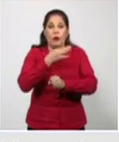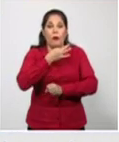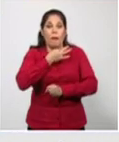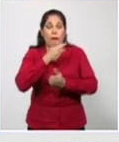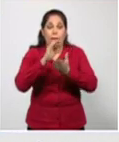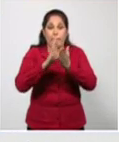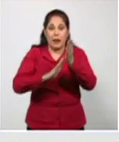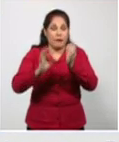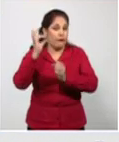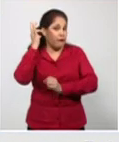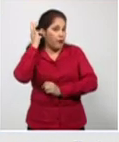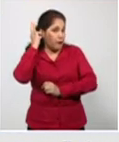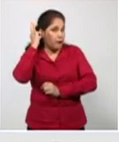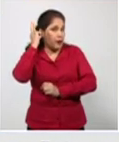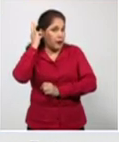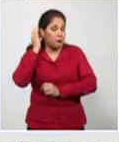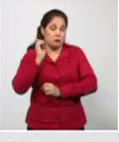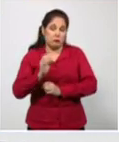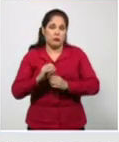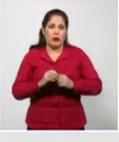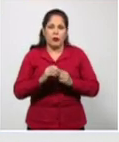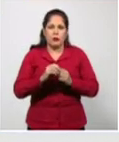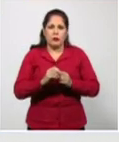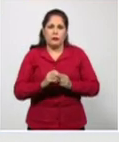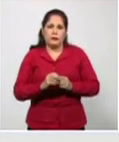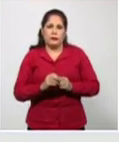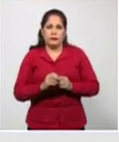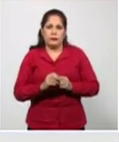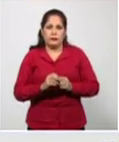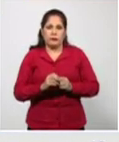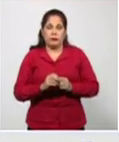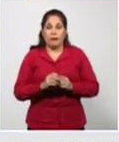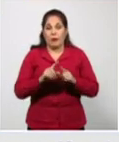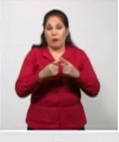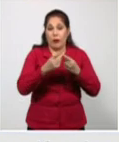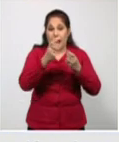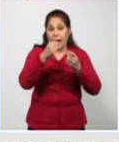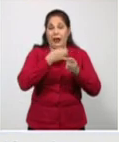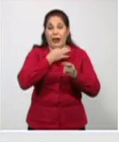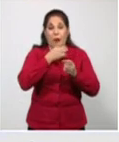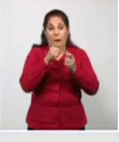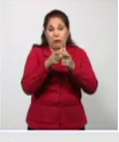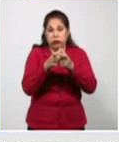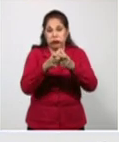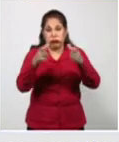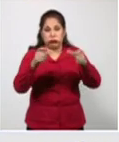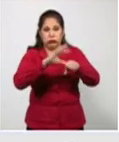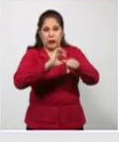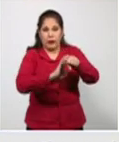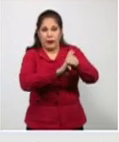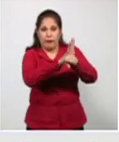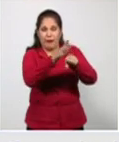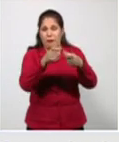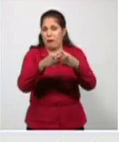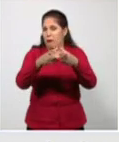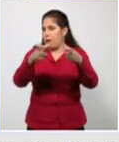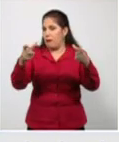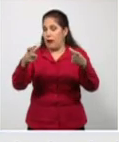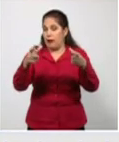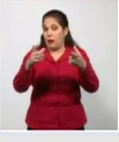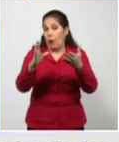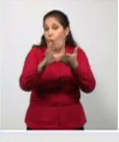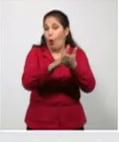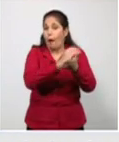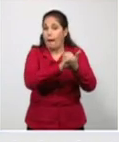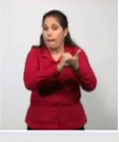una tercera parte de lo que tuvimos en enero, que fue la cifra más elevada de toda la pandemia en